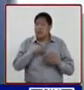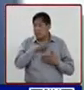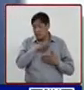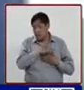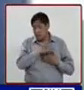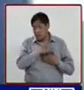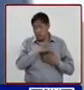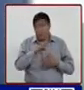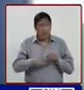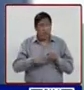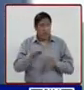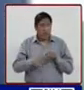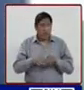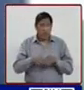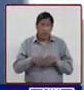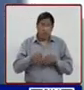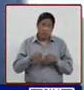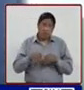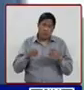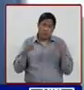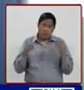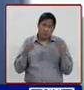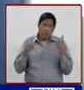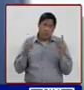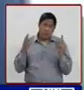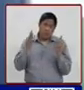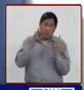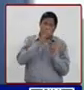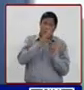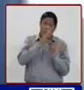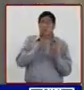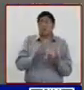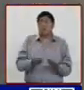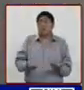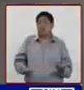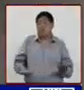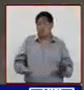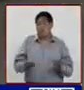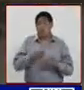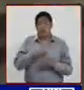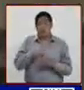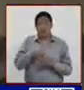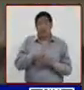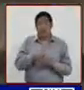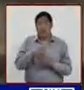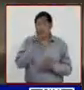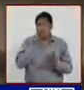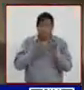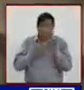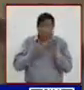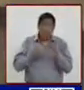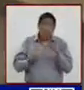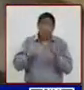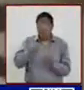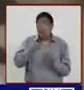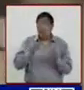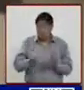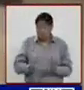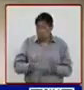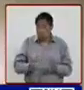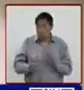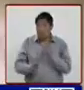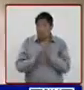aprovechando probablemente el nivel de proporcionalidad porque se ve varios ciudadanos involucrados, inclusive probablemente el conductor del